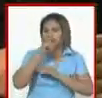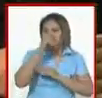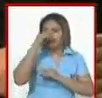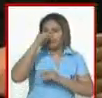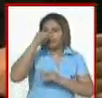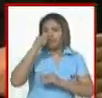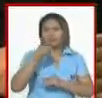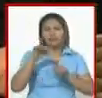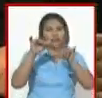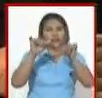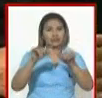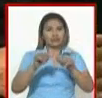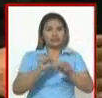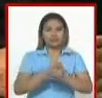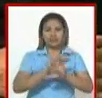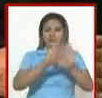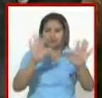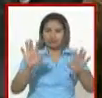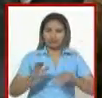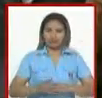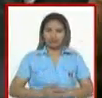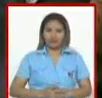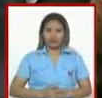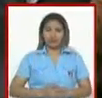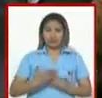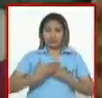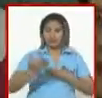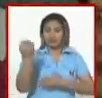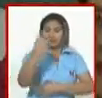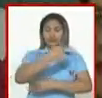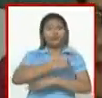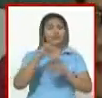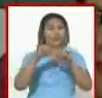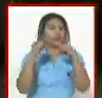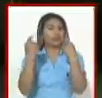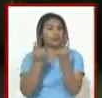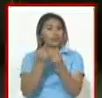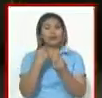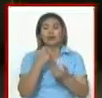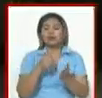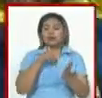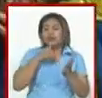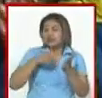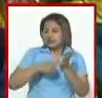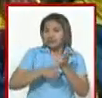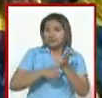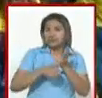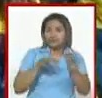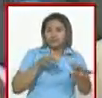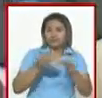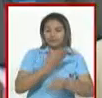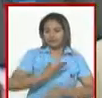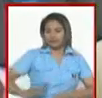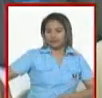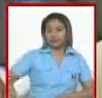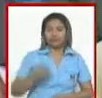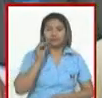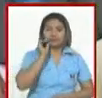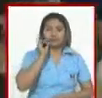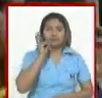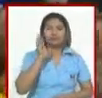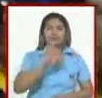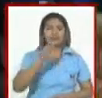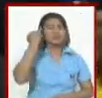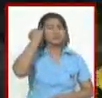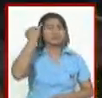eso debe quedar bien claro en los próximos días este sector hará una carta para hacer conocer al presidente o morales